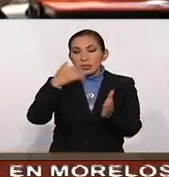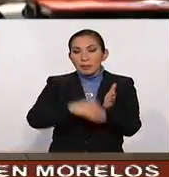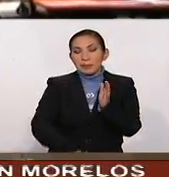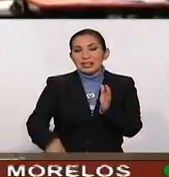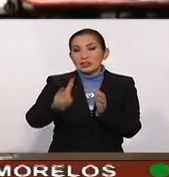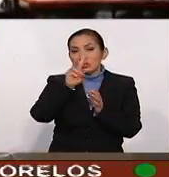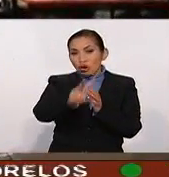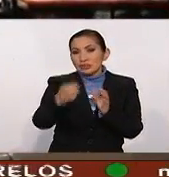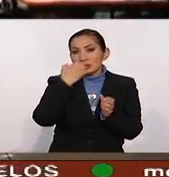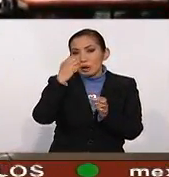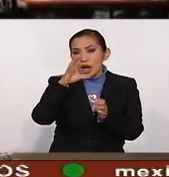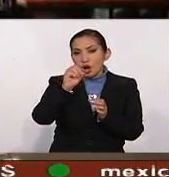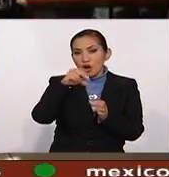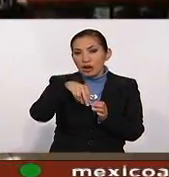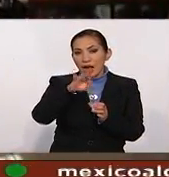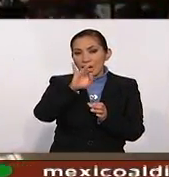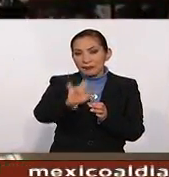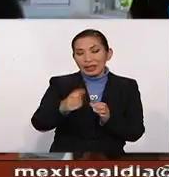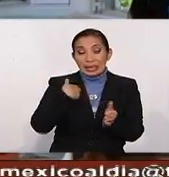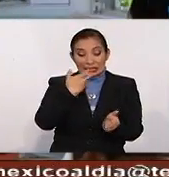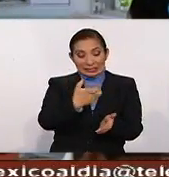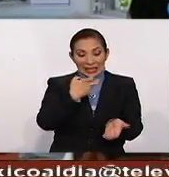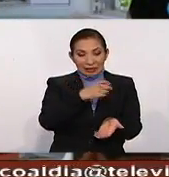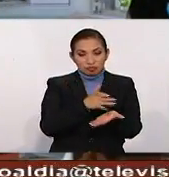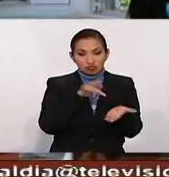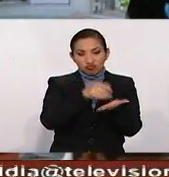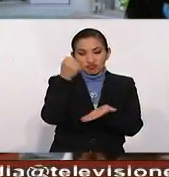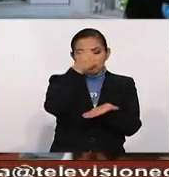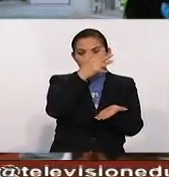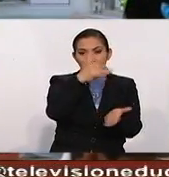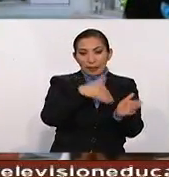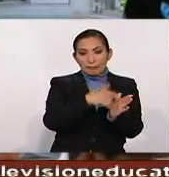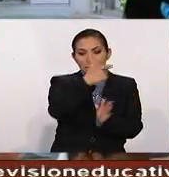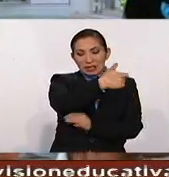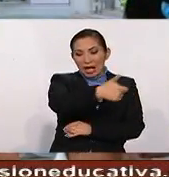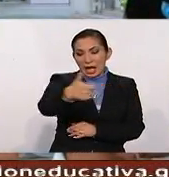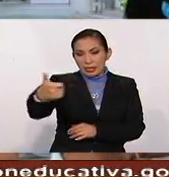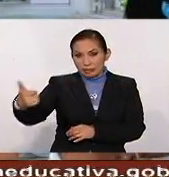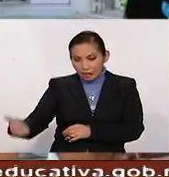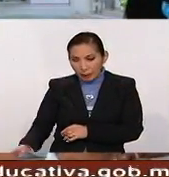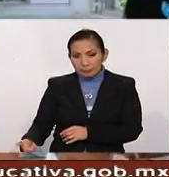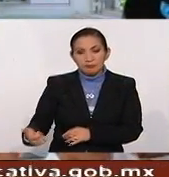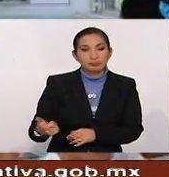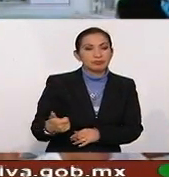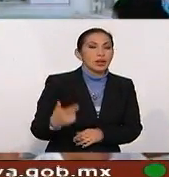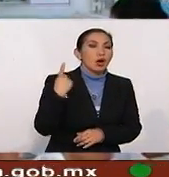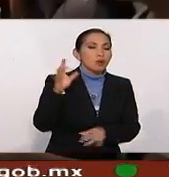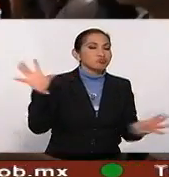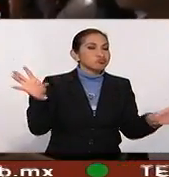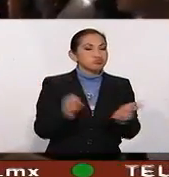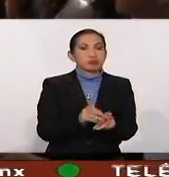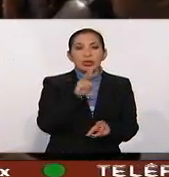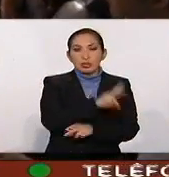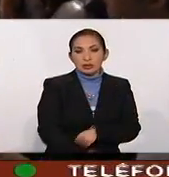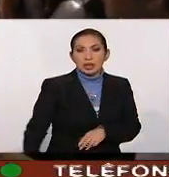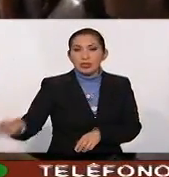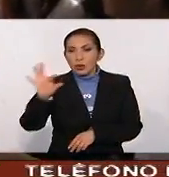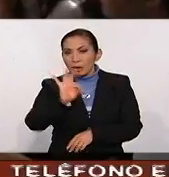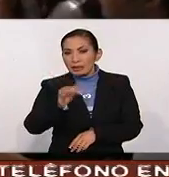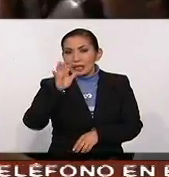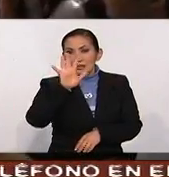4,902 escuelas del CONAFE. Dicho apoyo consta de 50,000 pesos para cada una de ellas, es decir, un monto total de